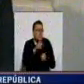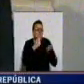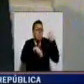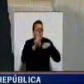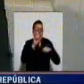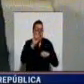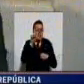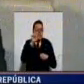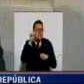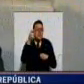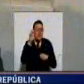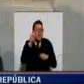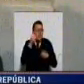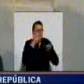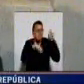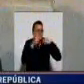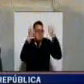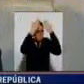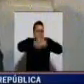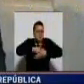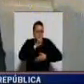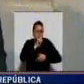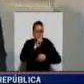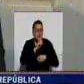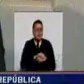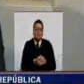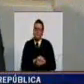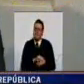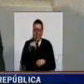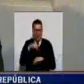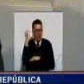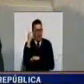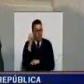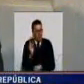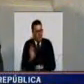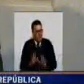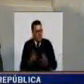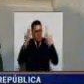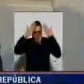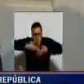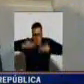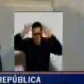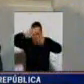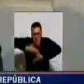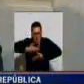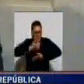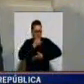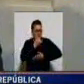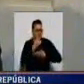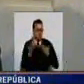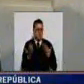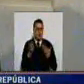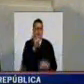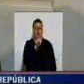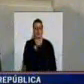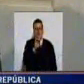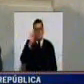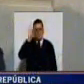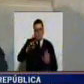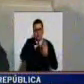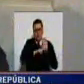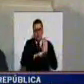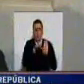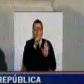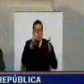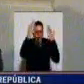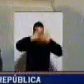a las escondidas, así se llama eso. Y este país es lleno de cosas a las escondidas. No sería raro que el 90% de las normas colombianas